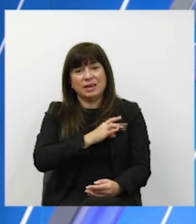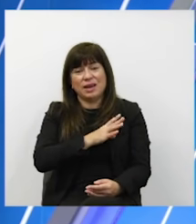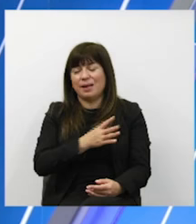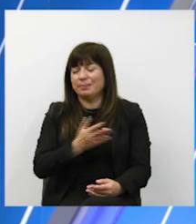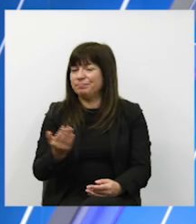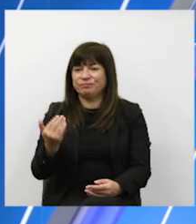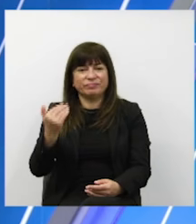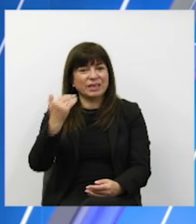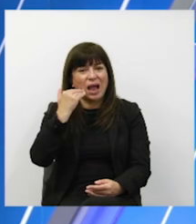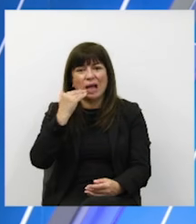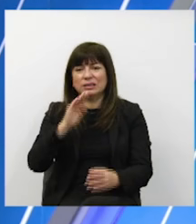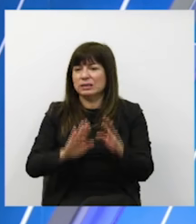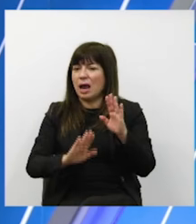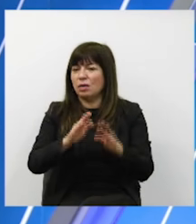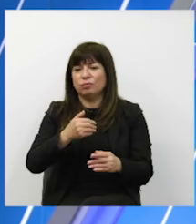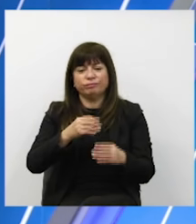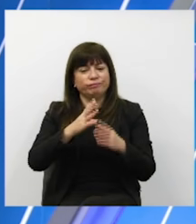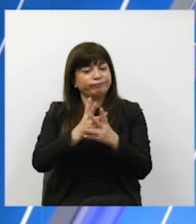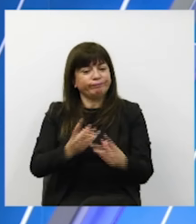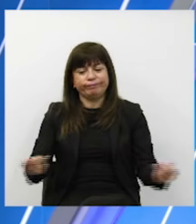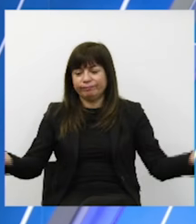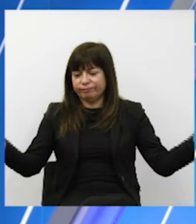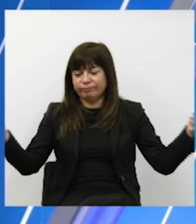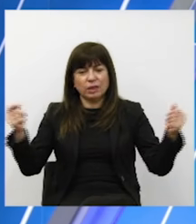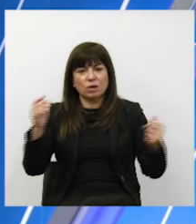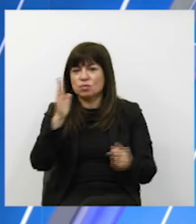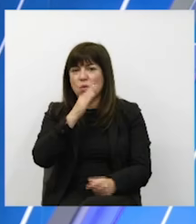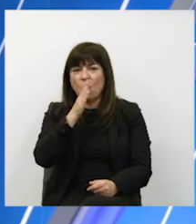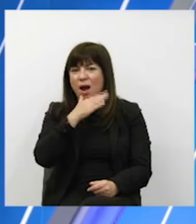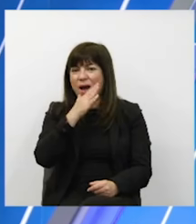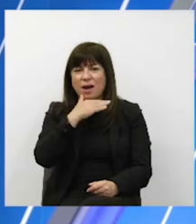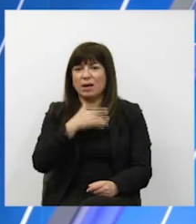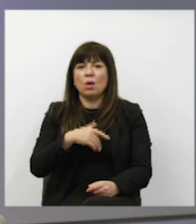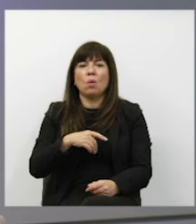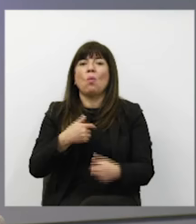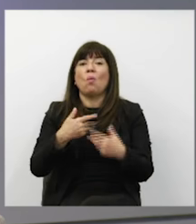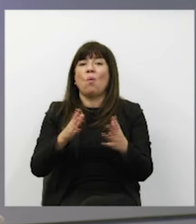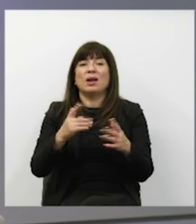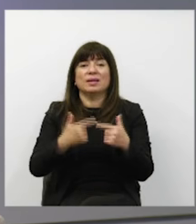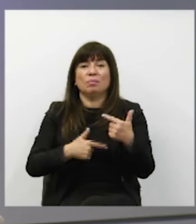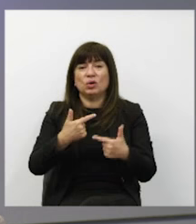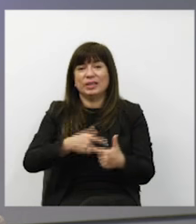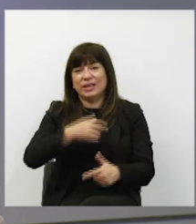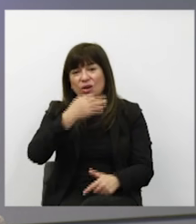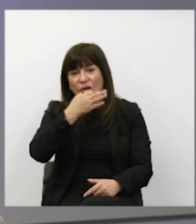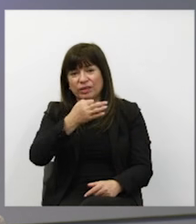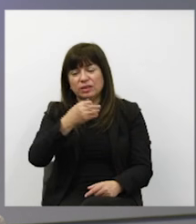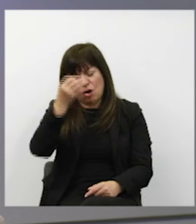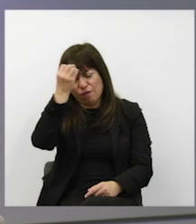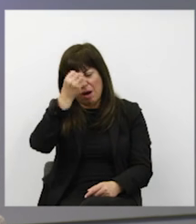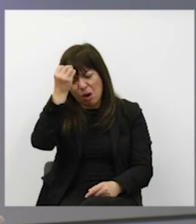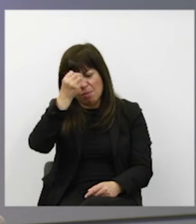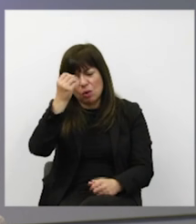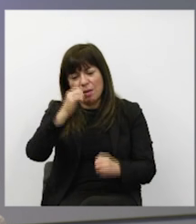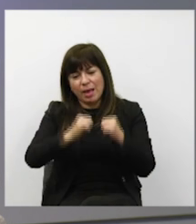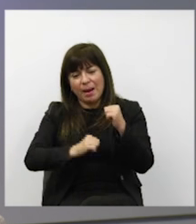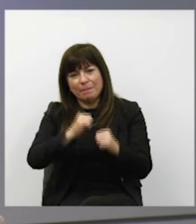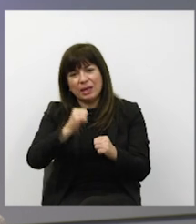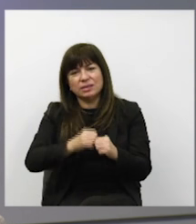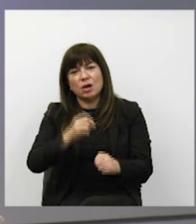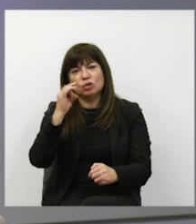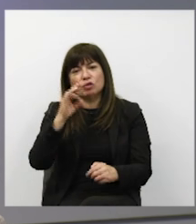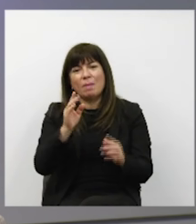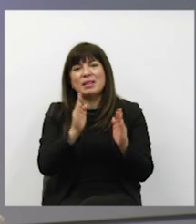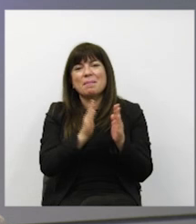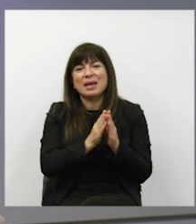a ser casi algo vetado o algo que para cualquier político decir que nos vamos a preocupar de empresas, no solamente